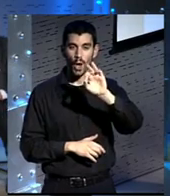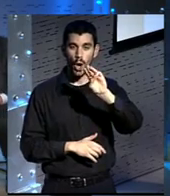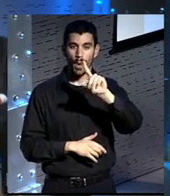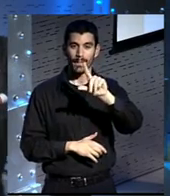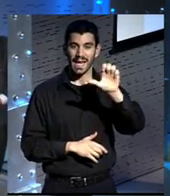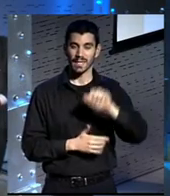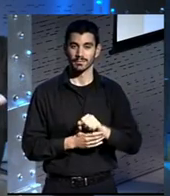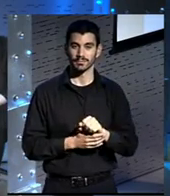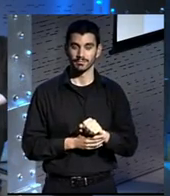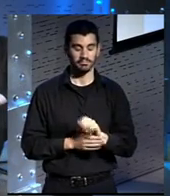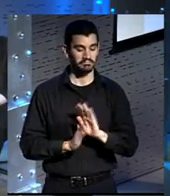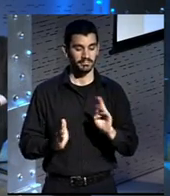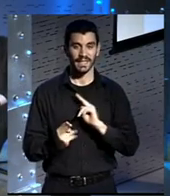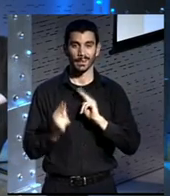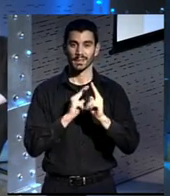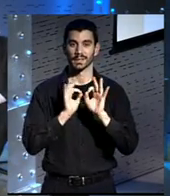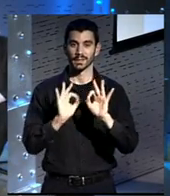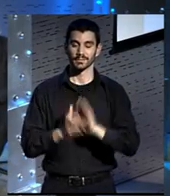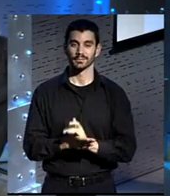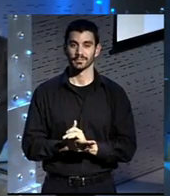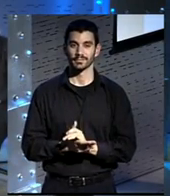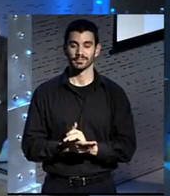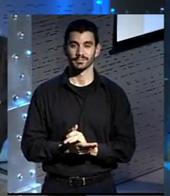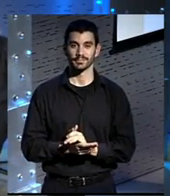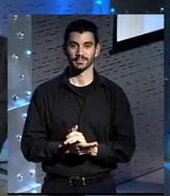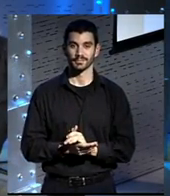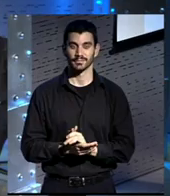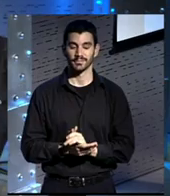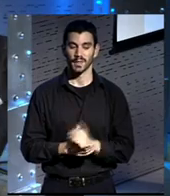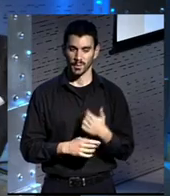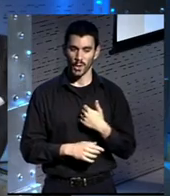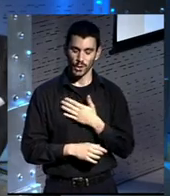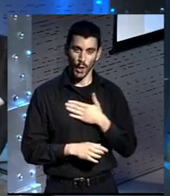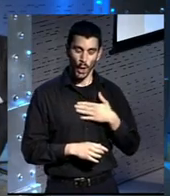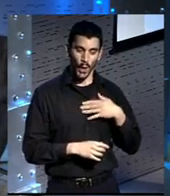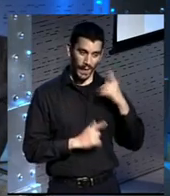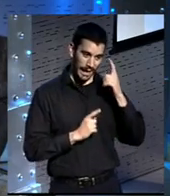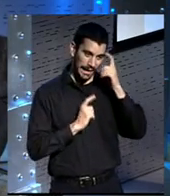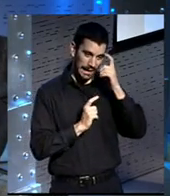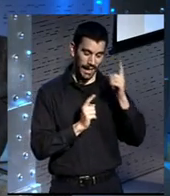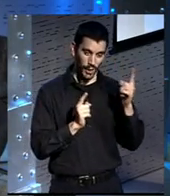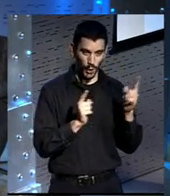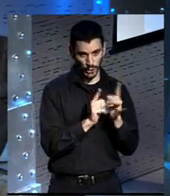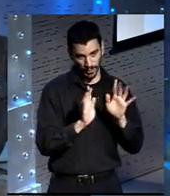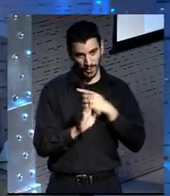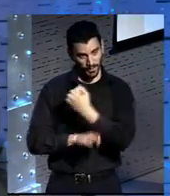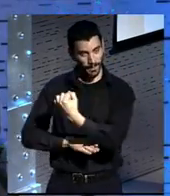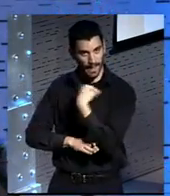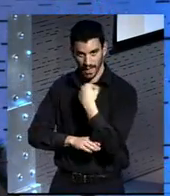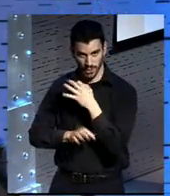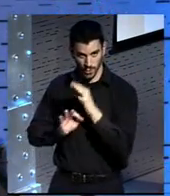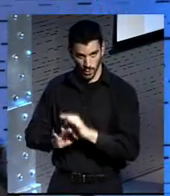Así. Miguel. Yo intentaré ser conciso, pero no tanto. Yo creo que será una